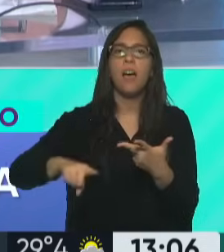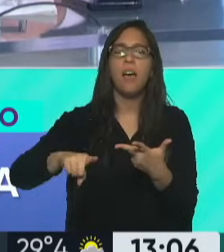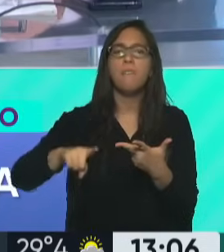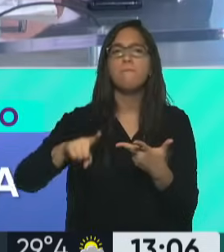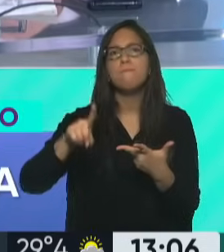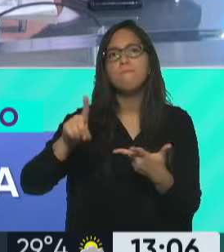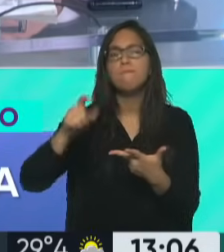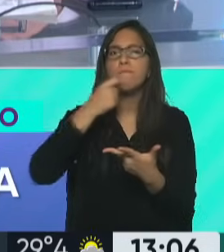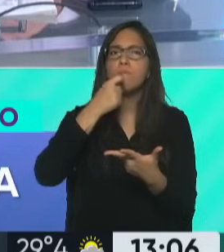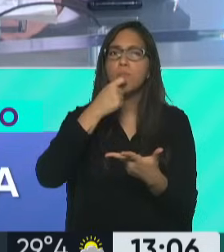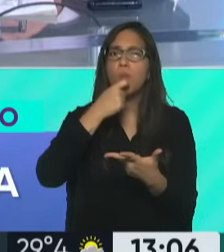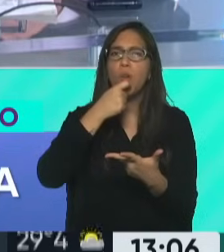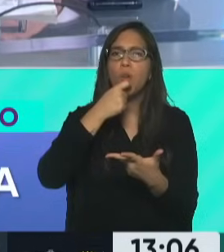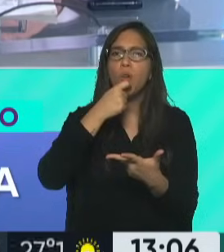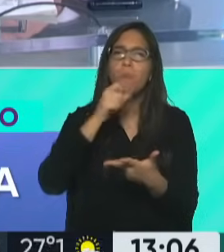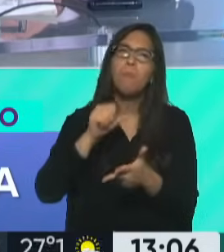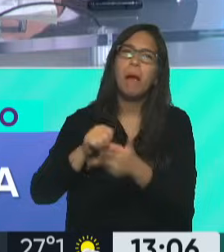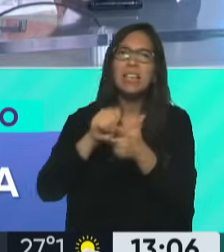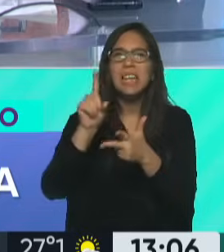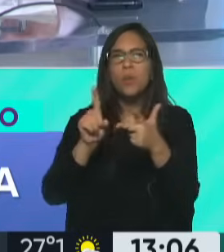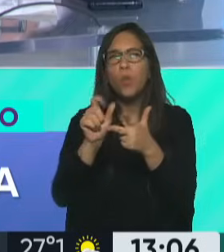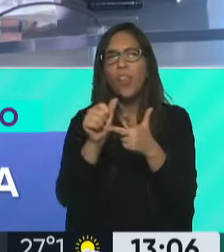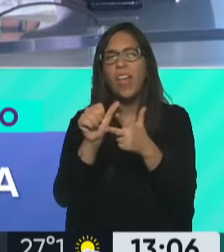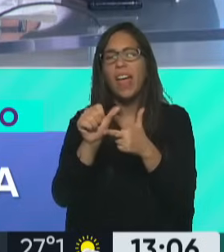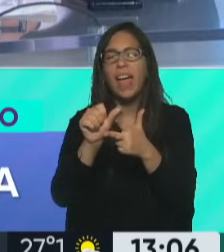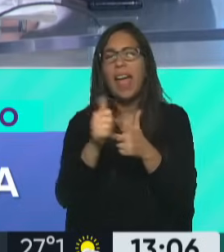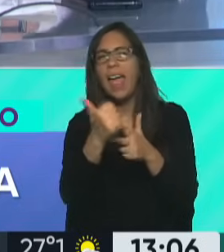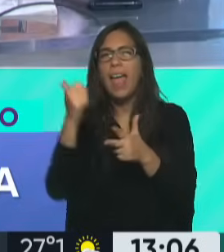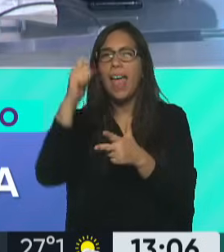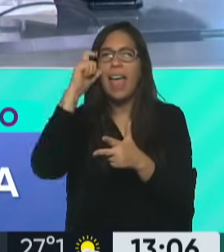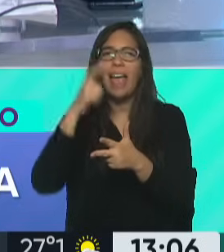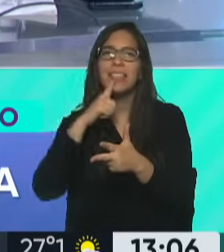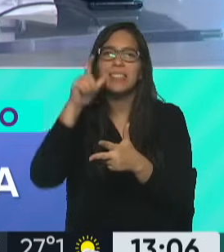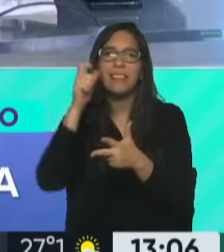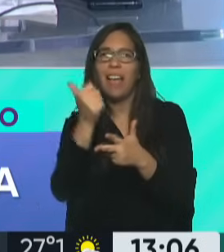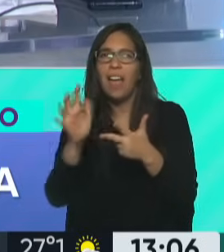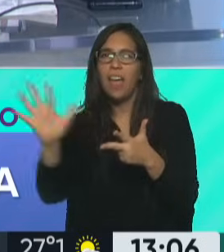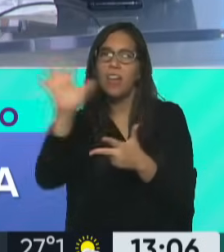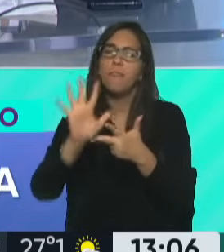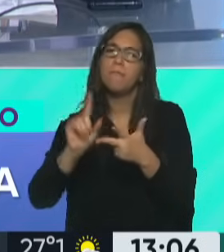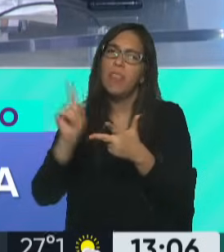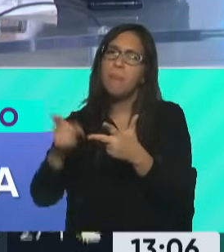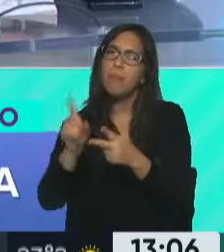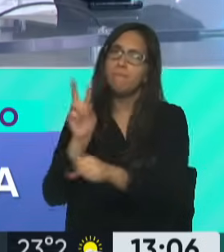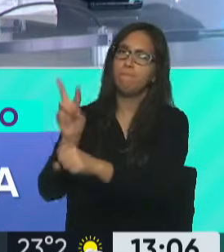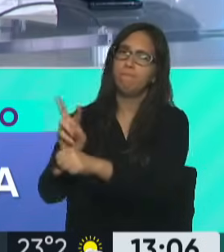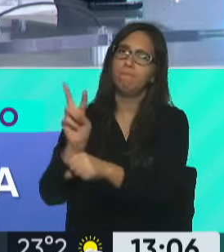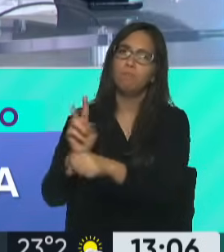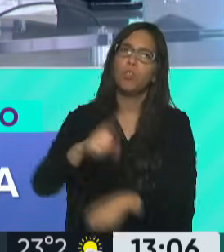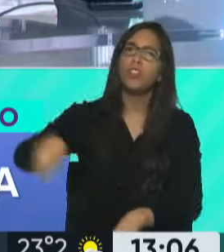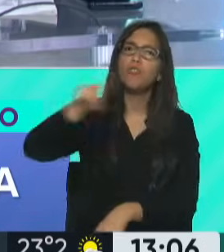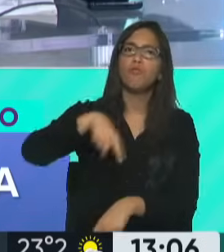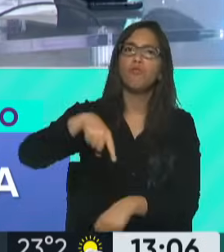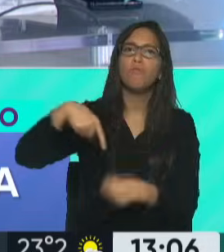algún país del este también son los principales eh productores eh de